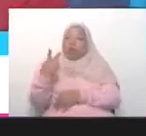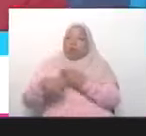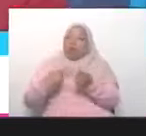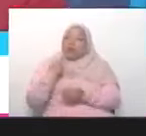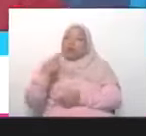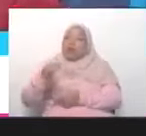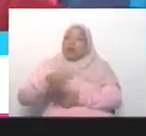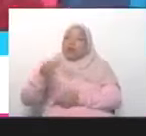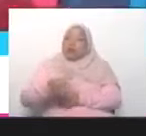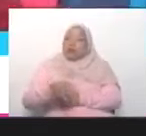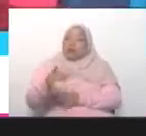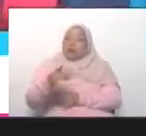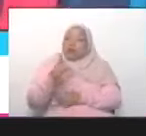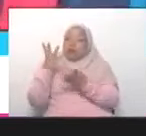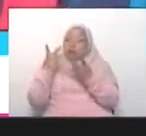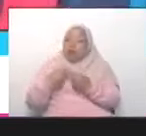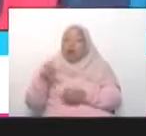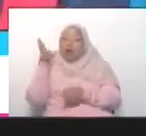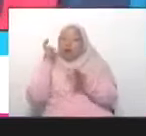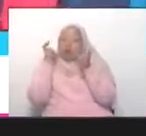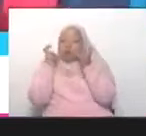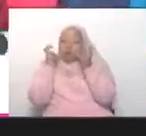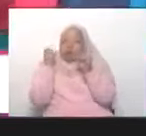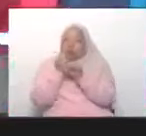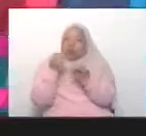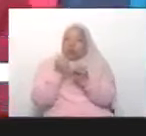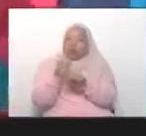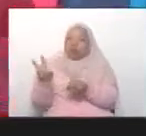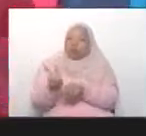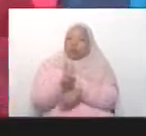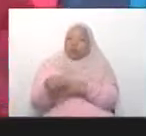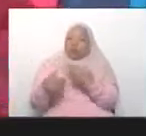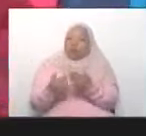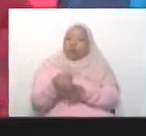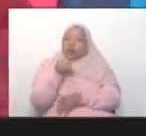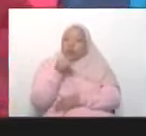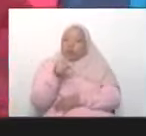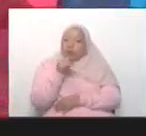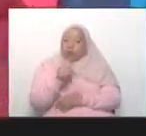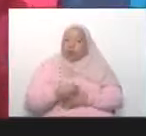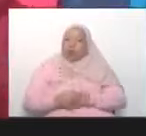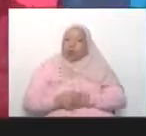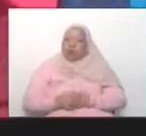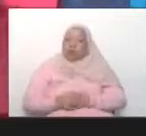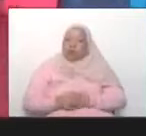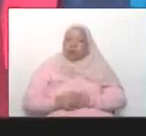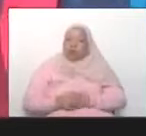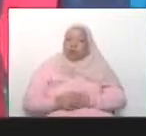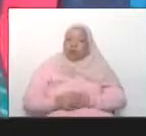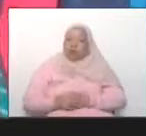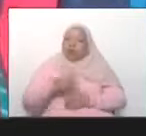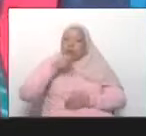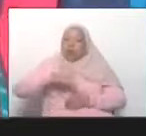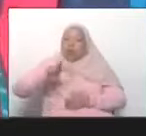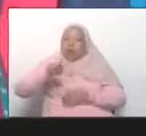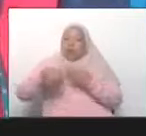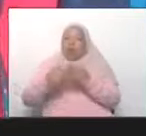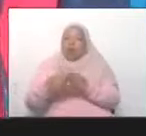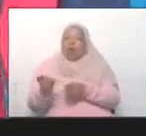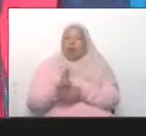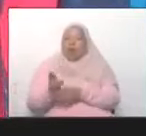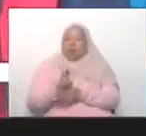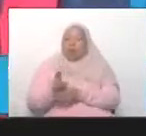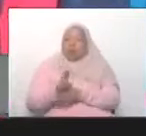la verdad. Y uno cuando escucha la gaita, es una cosa que entra el espíritu navideño, es